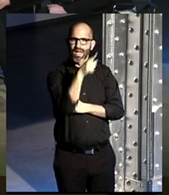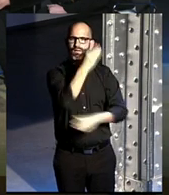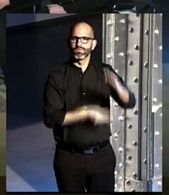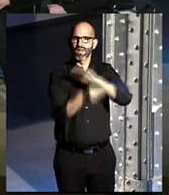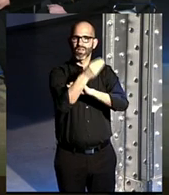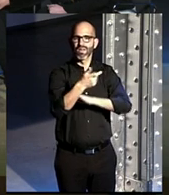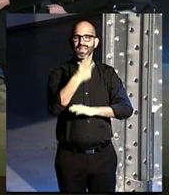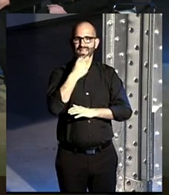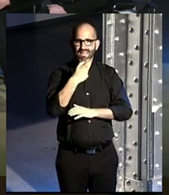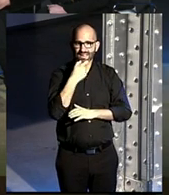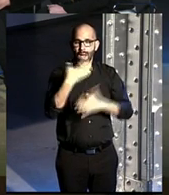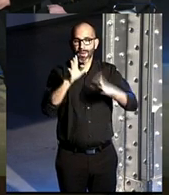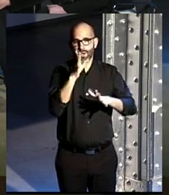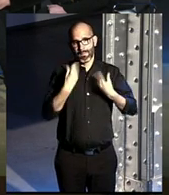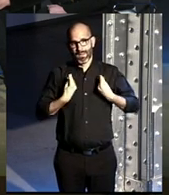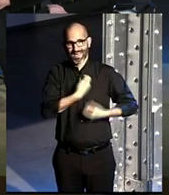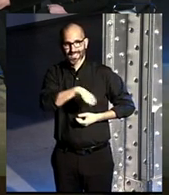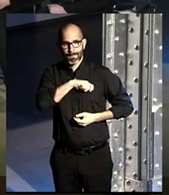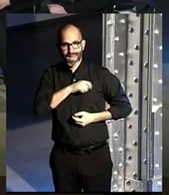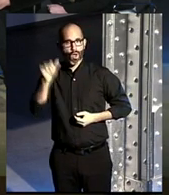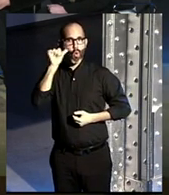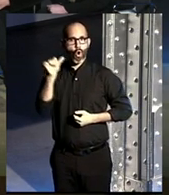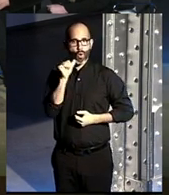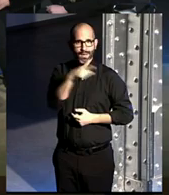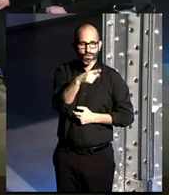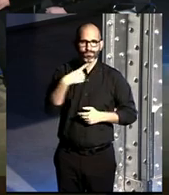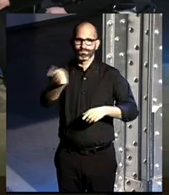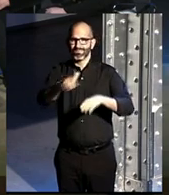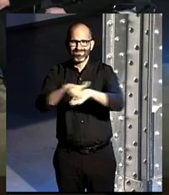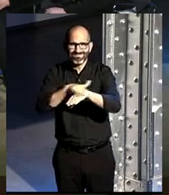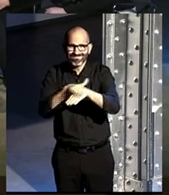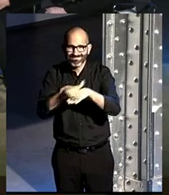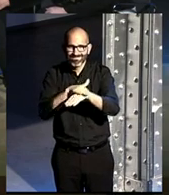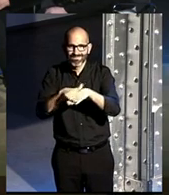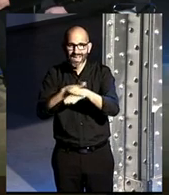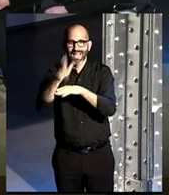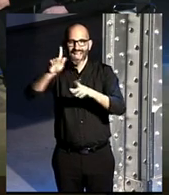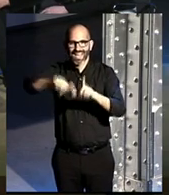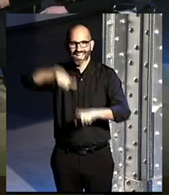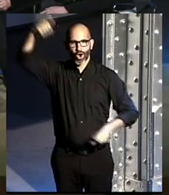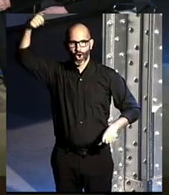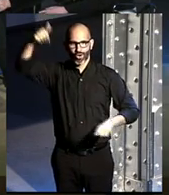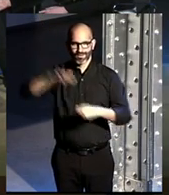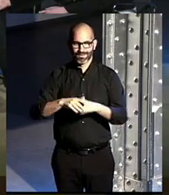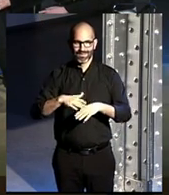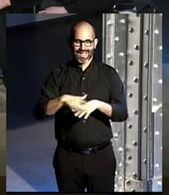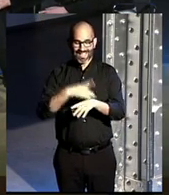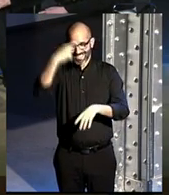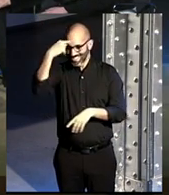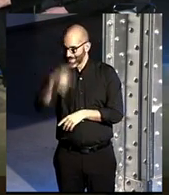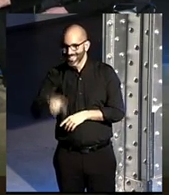aunque vive en España, en Oviedo, junto con Perdón, Gijón. Sabía que iba...